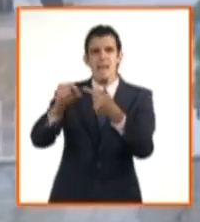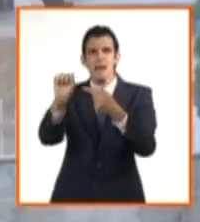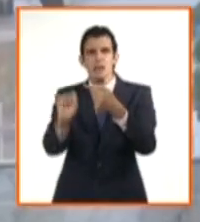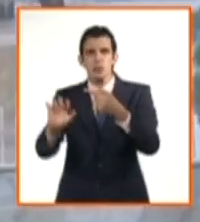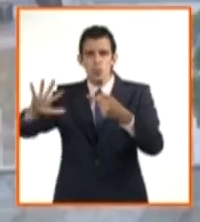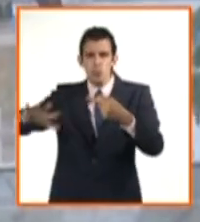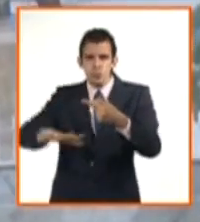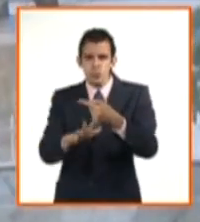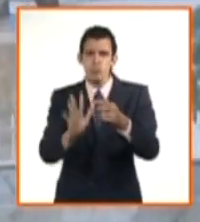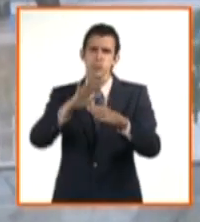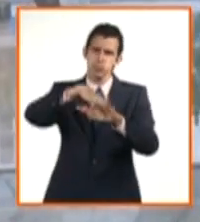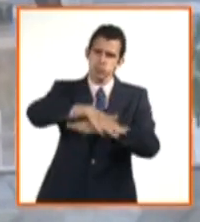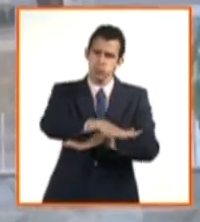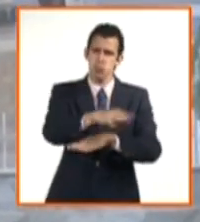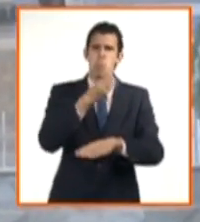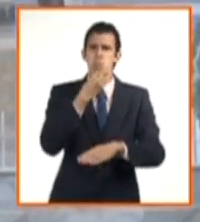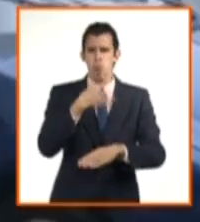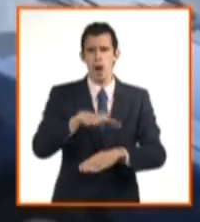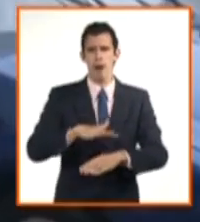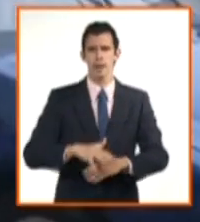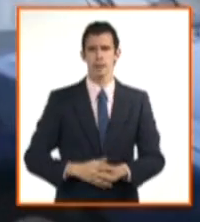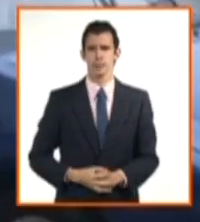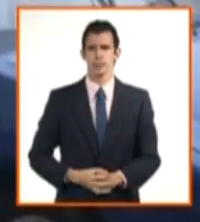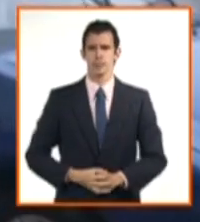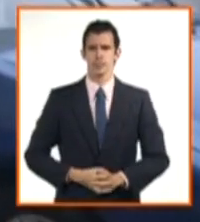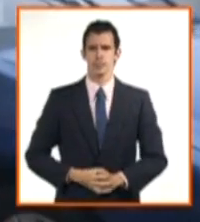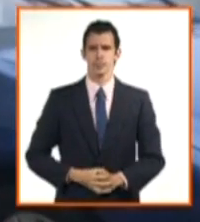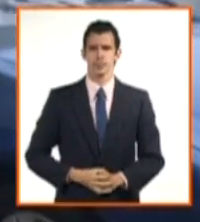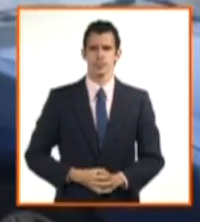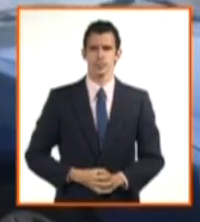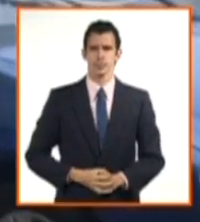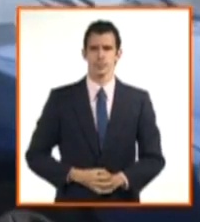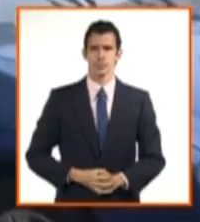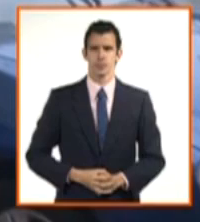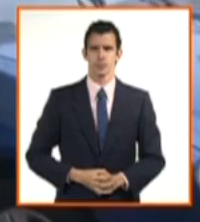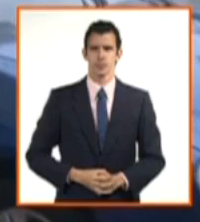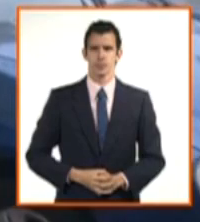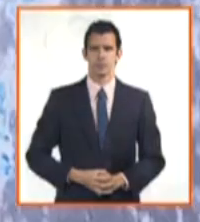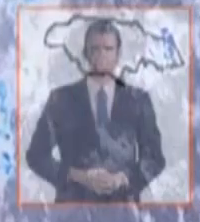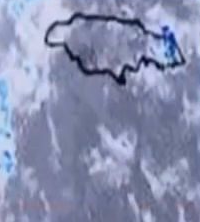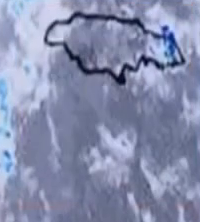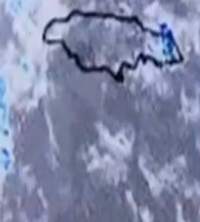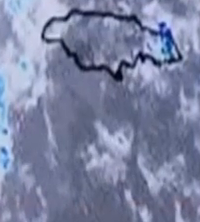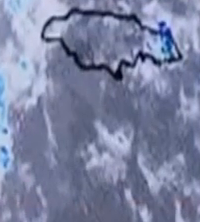matanzas ángel rodríguez y janet peña sistema informativo de la televisión cubana